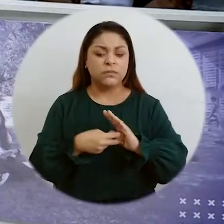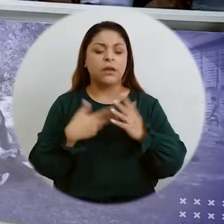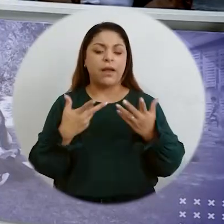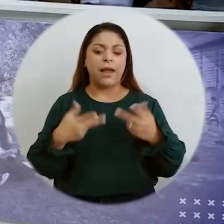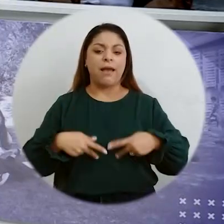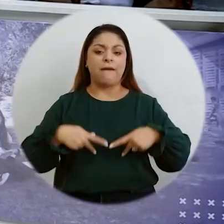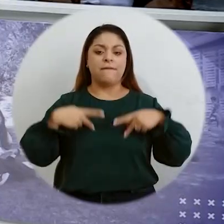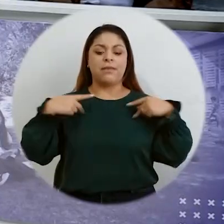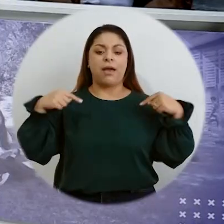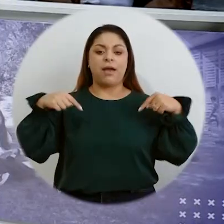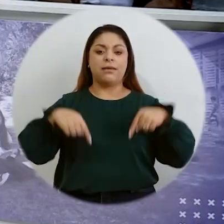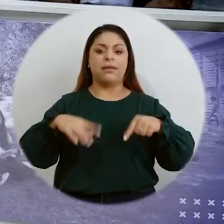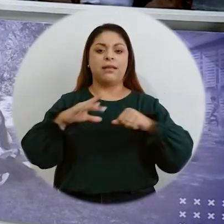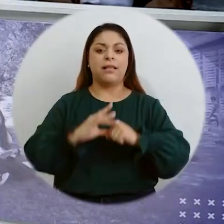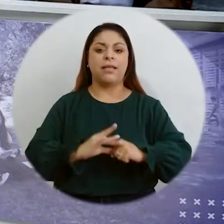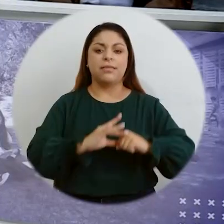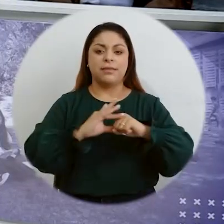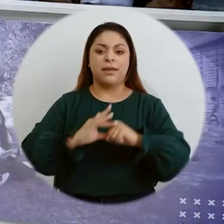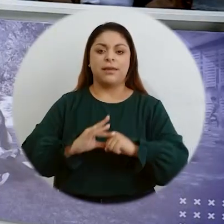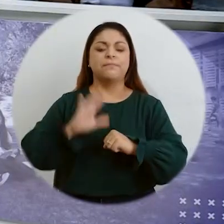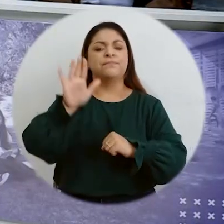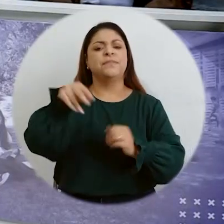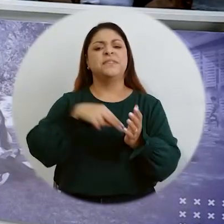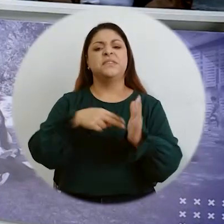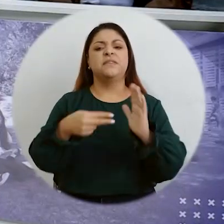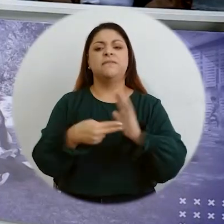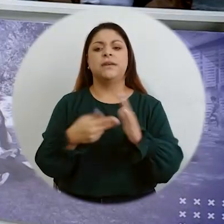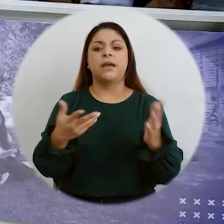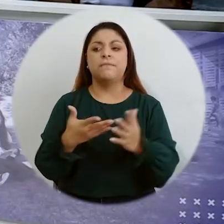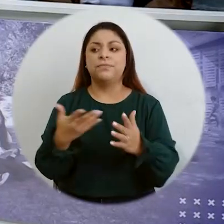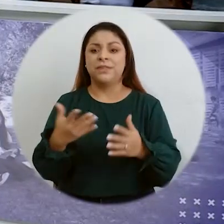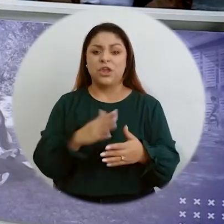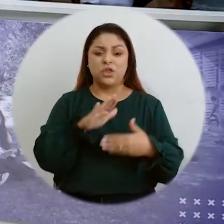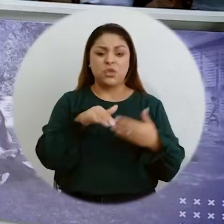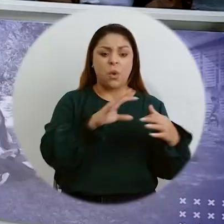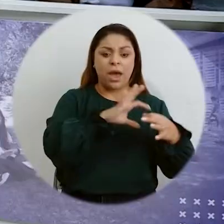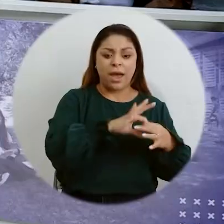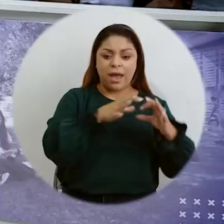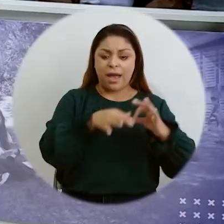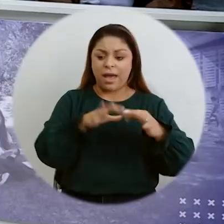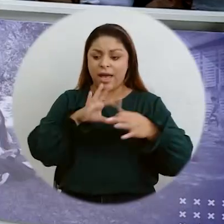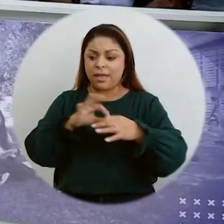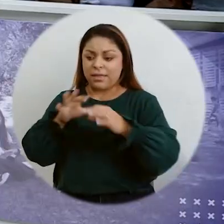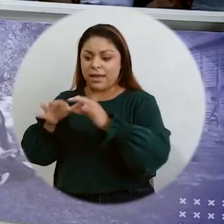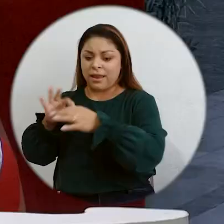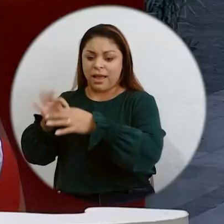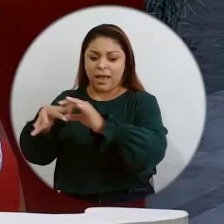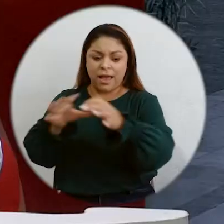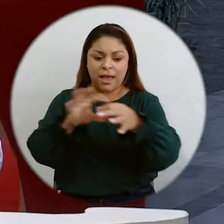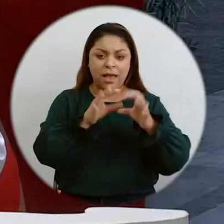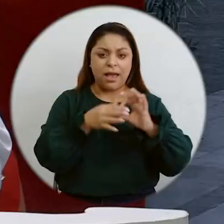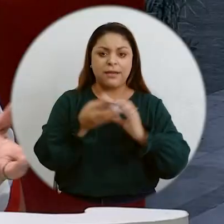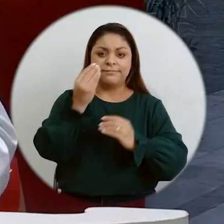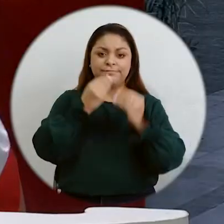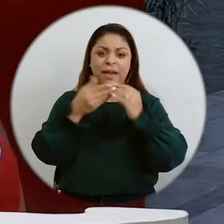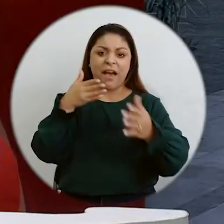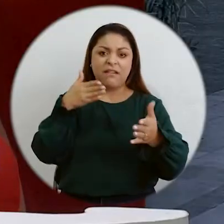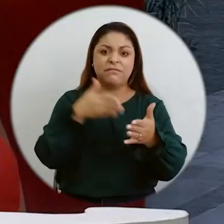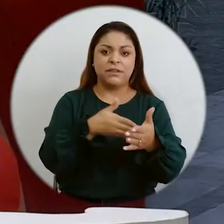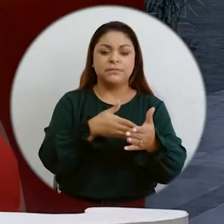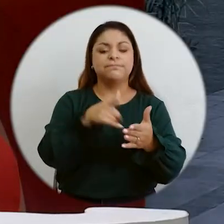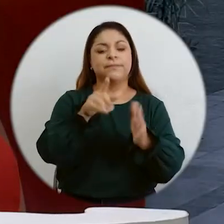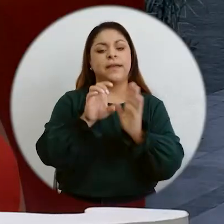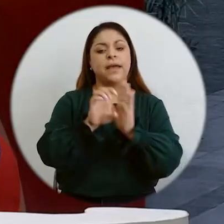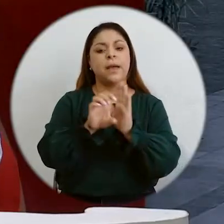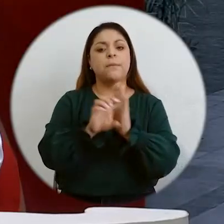vida aquí en la Tierra, ¿verdad? Es decir, si todas esas cadenas alimentarias en los mares y en los océanos se afectan, ¿qué pasa, por